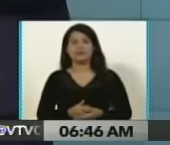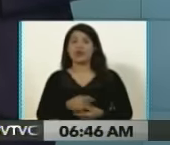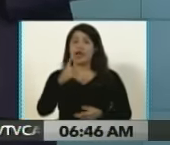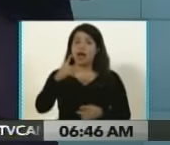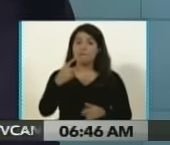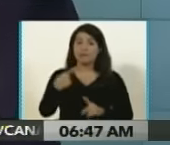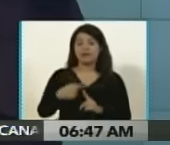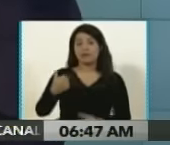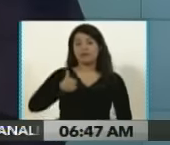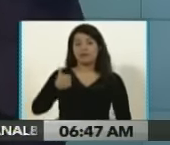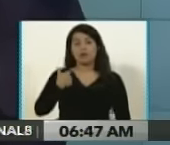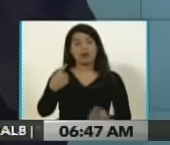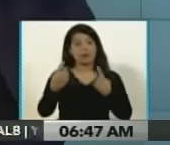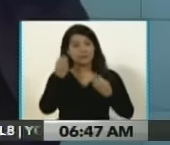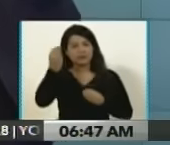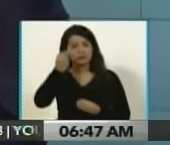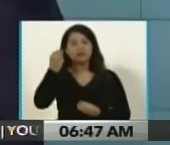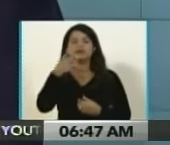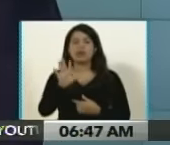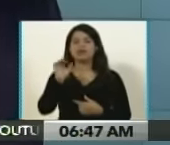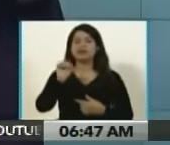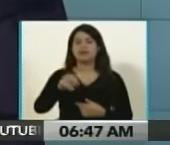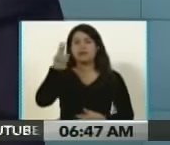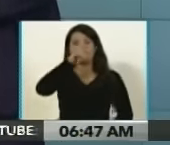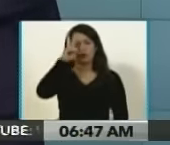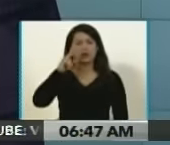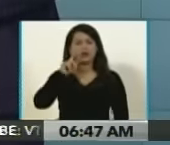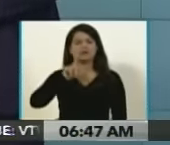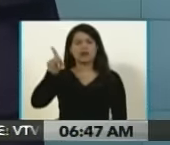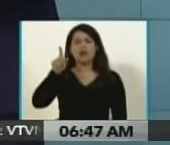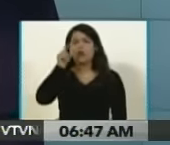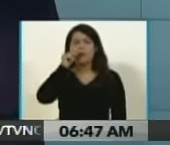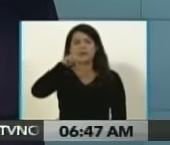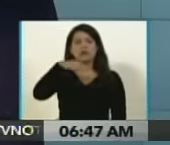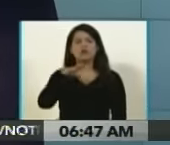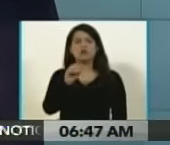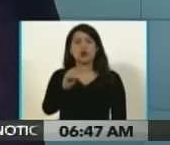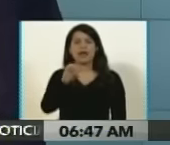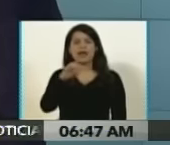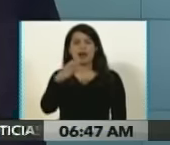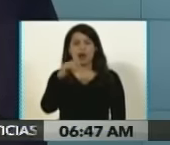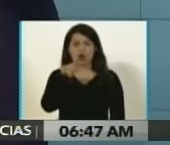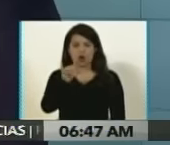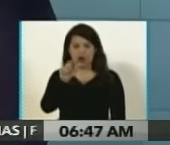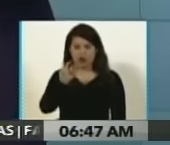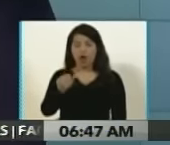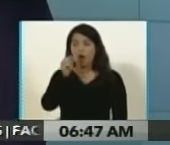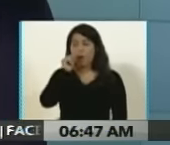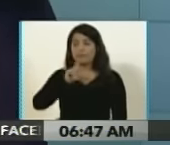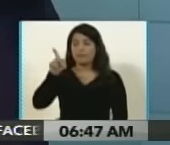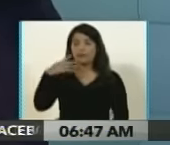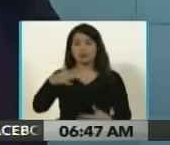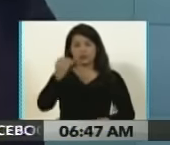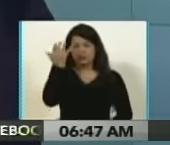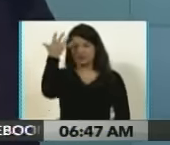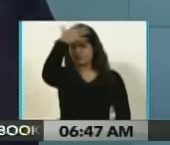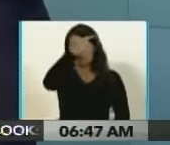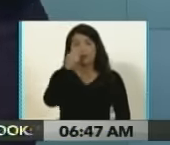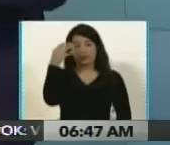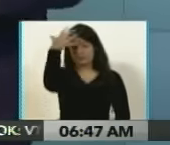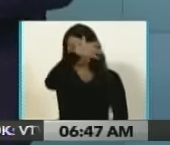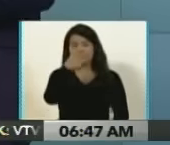a hacer la reflexión. Y me gustaría, Verónica, también consultarle al señor Julio Escalona, quien vivió muy intensamente todo ese